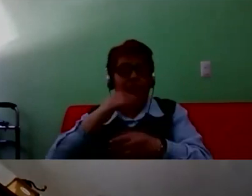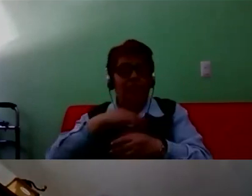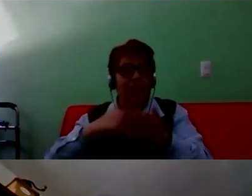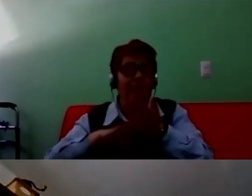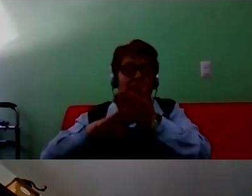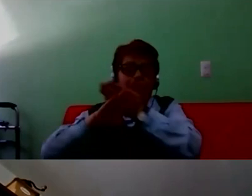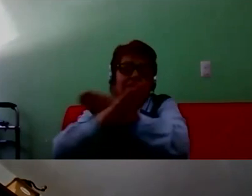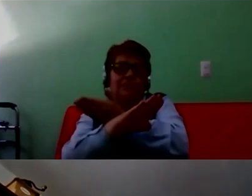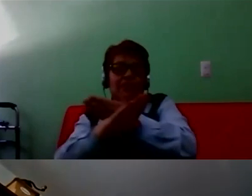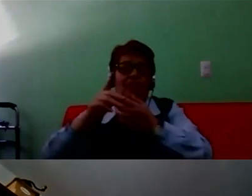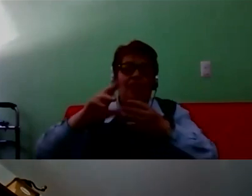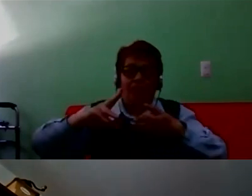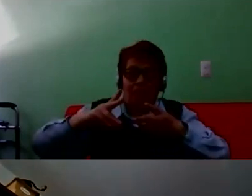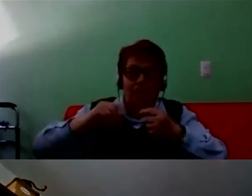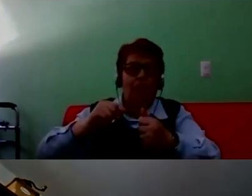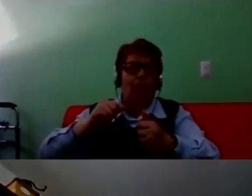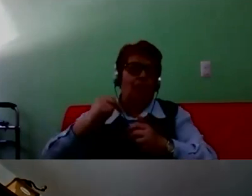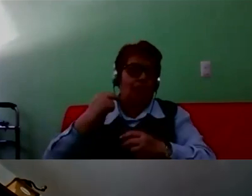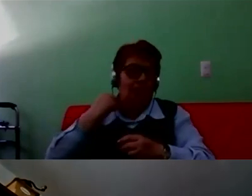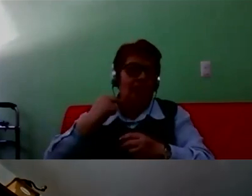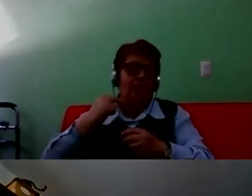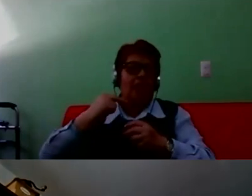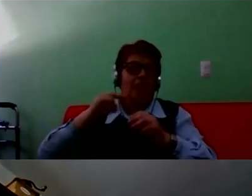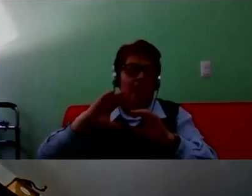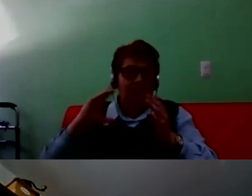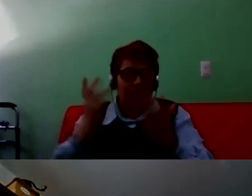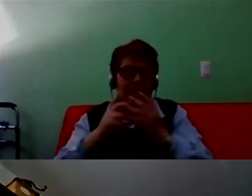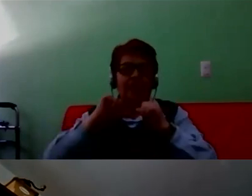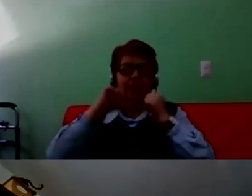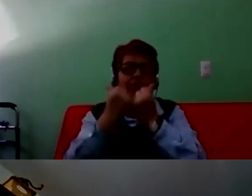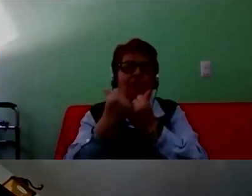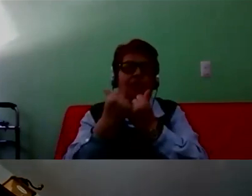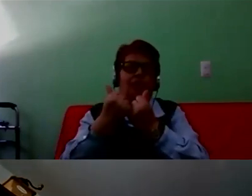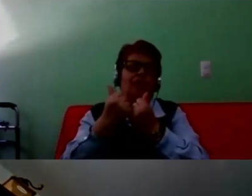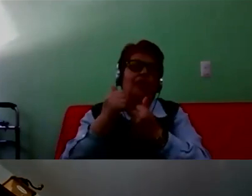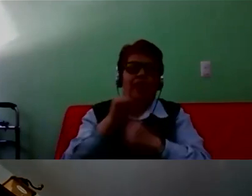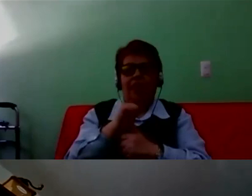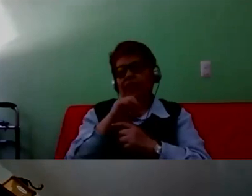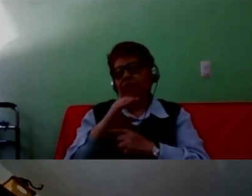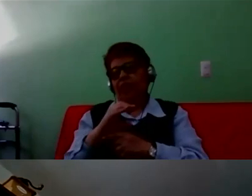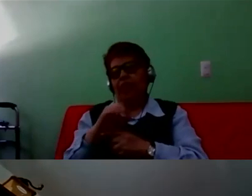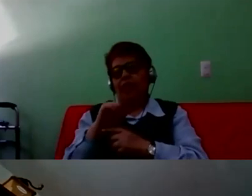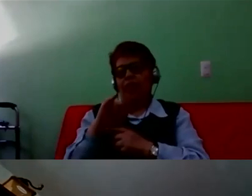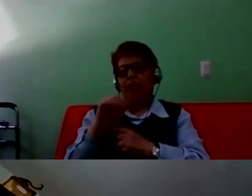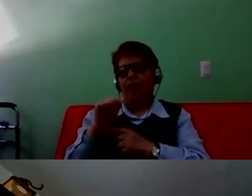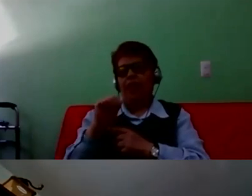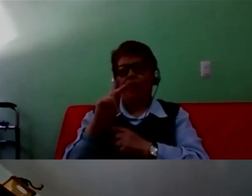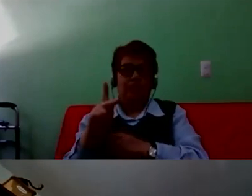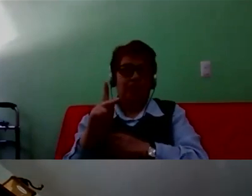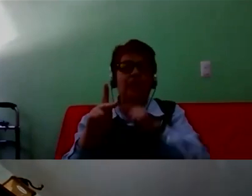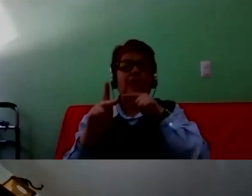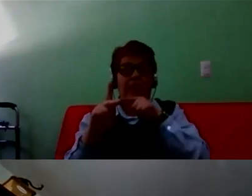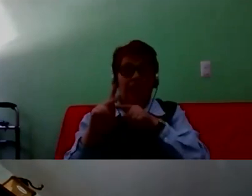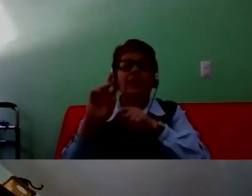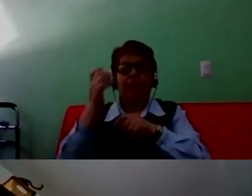evitar los gastos notariales para constituir una asociación civil, una sociedad civil o una IAP, que son las figuras que se